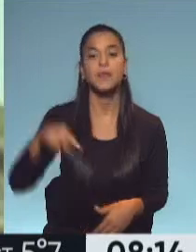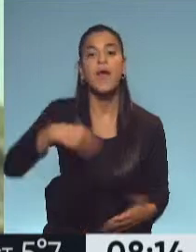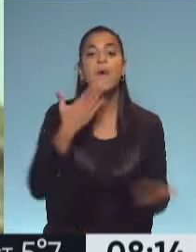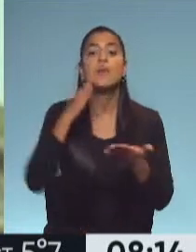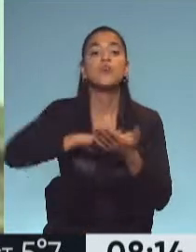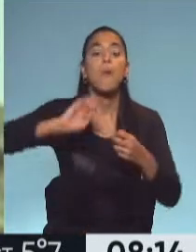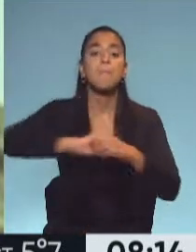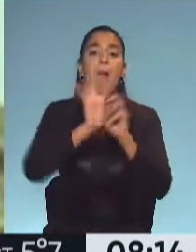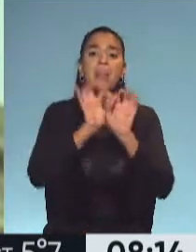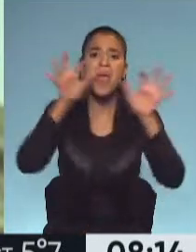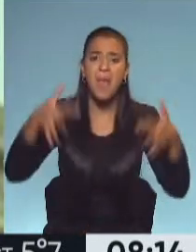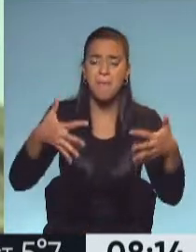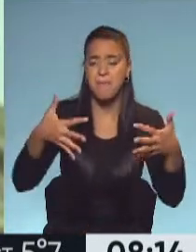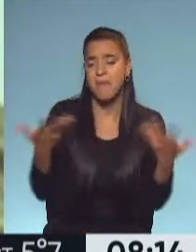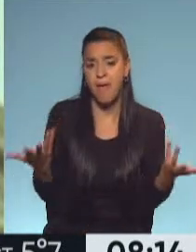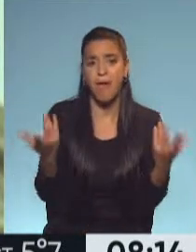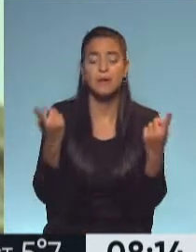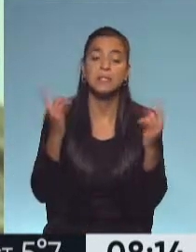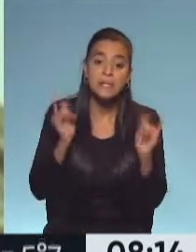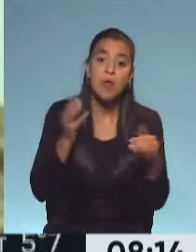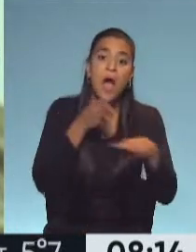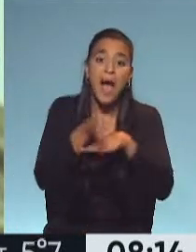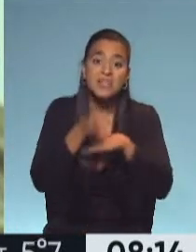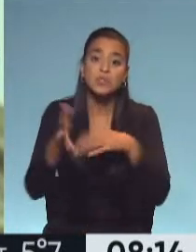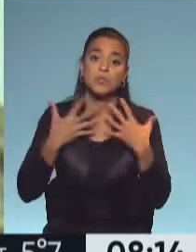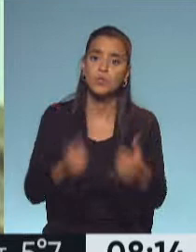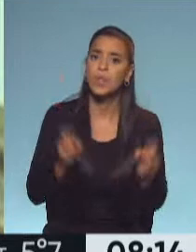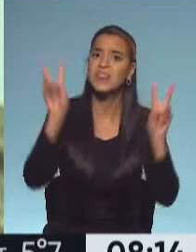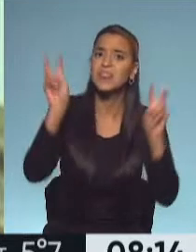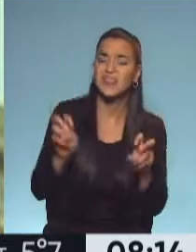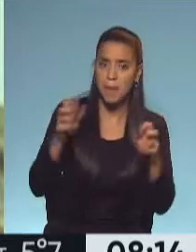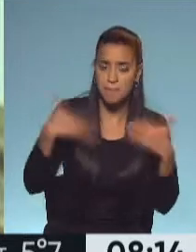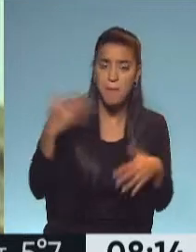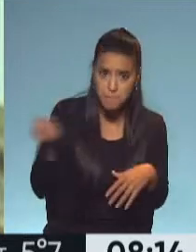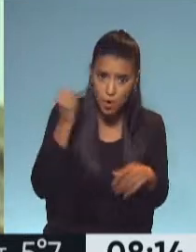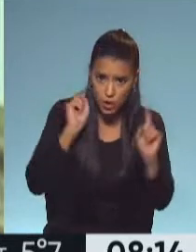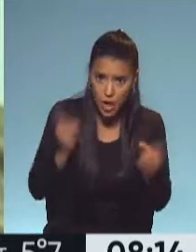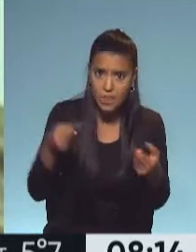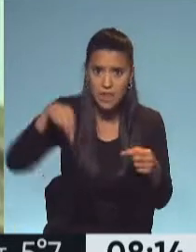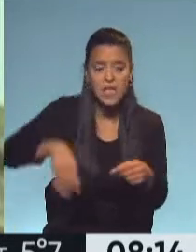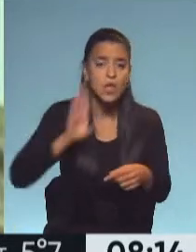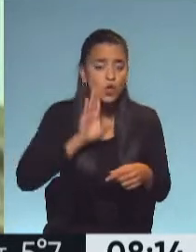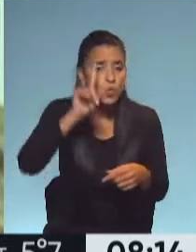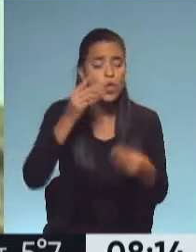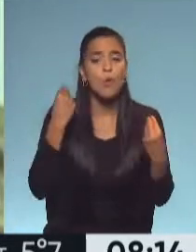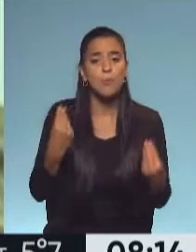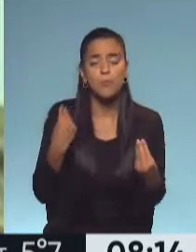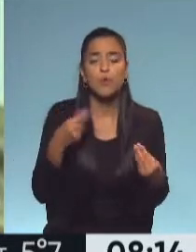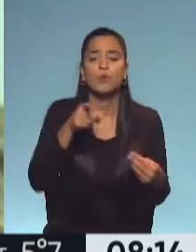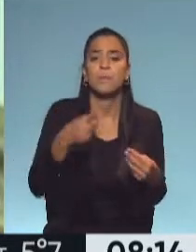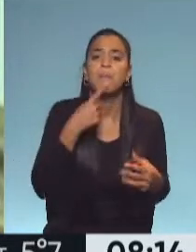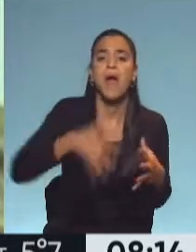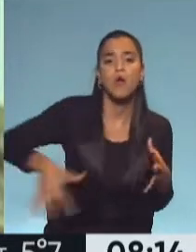Se habla de pandemia en el mundo, claro, está ahí de acceso a la salud y no es un tema menor en los Estados Unidos en este momento porque para